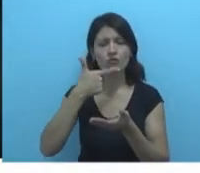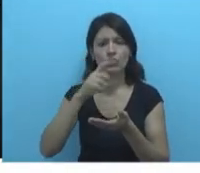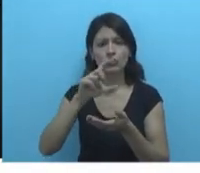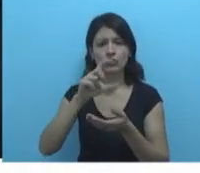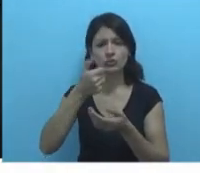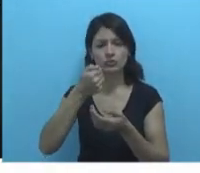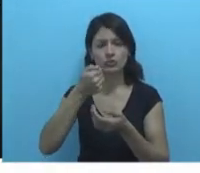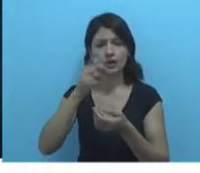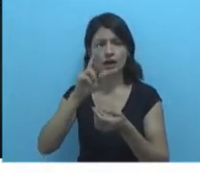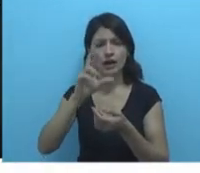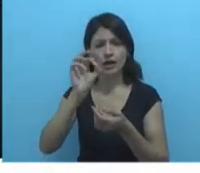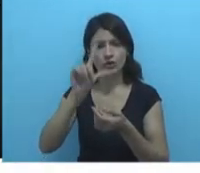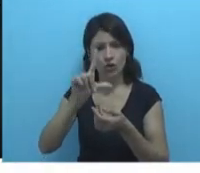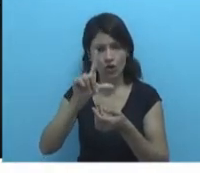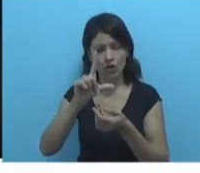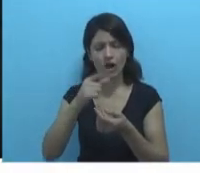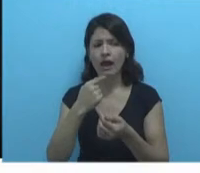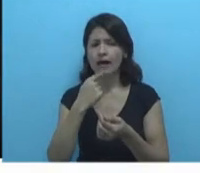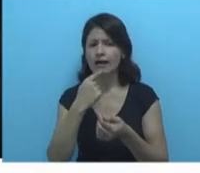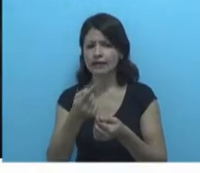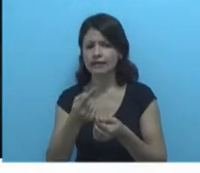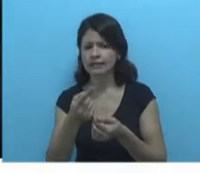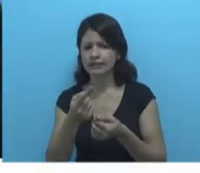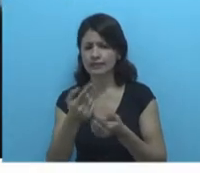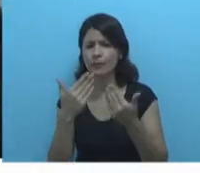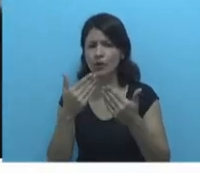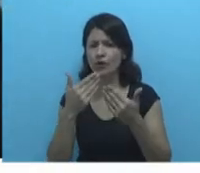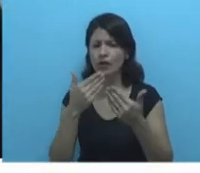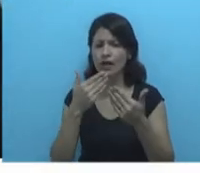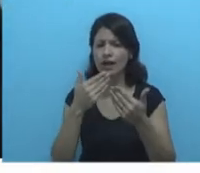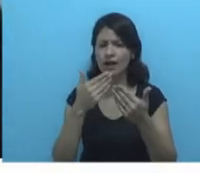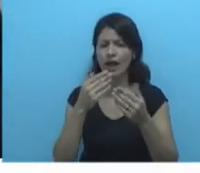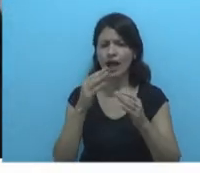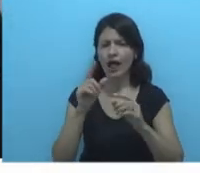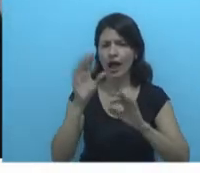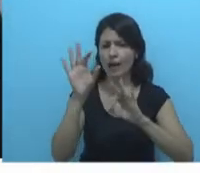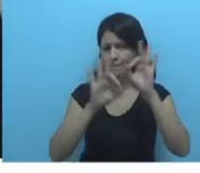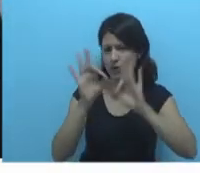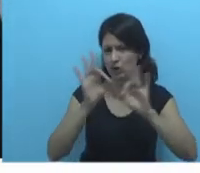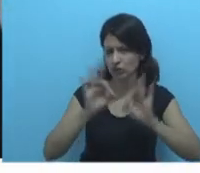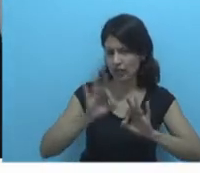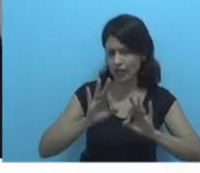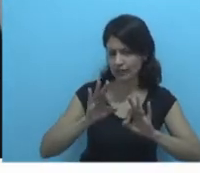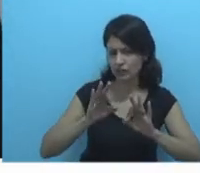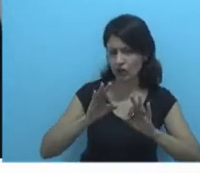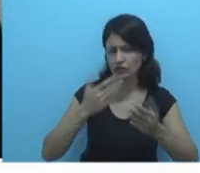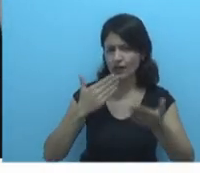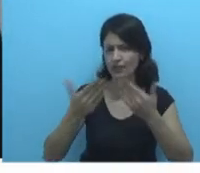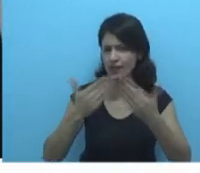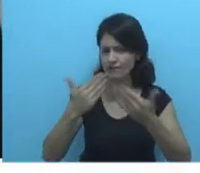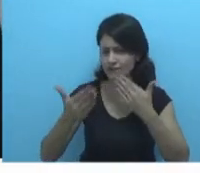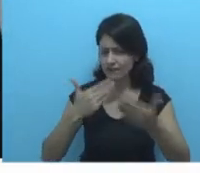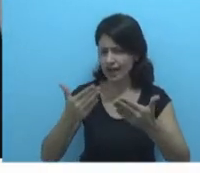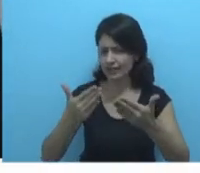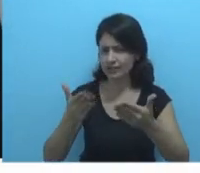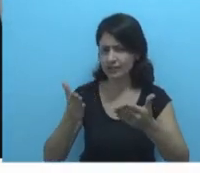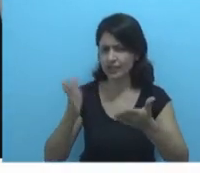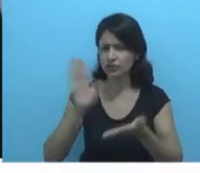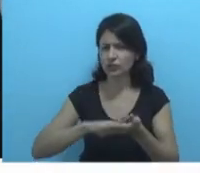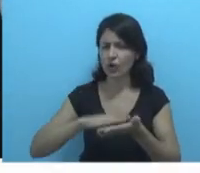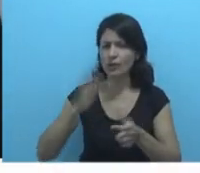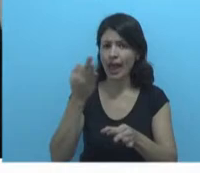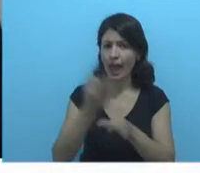establece la posibilidad de hacer audiencias para debatir los proyectos sobre conectividad educativa. Lo que yo voy a